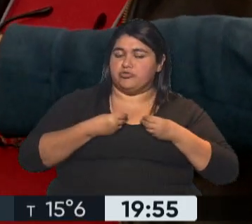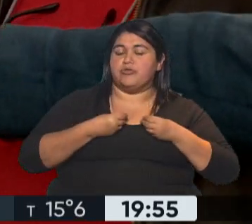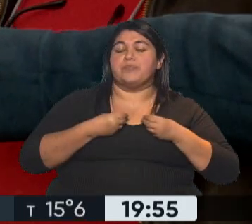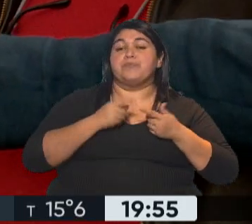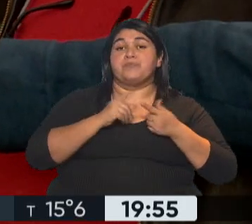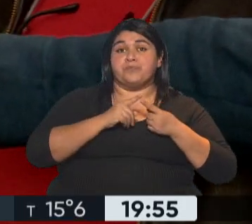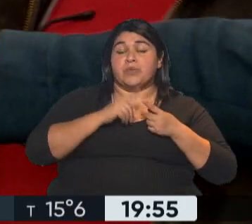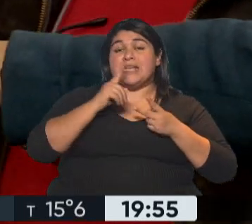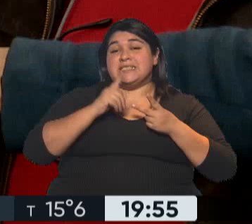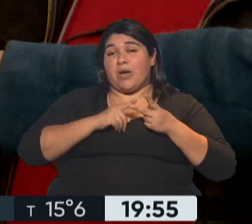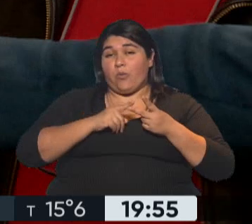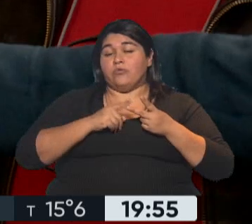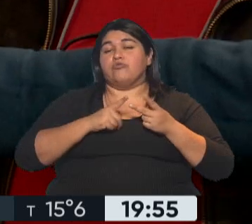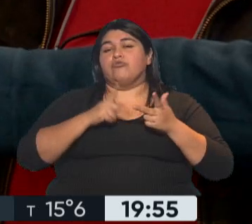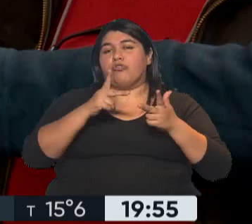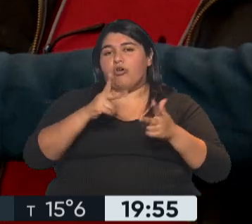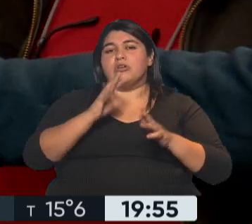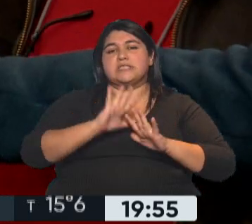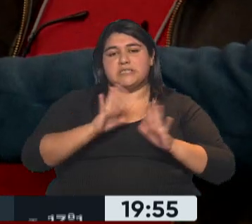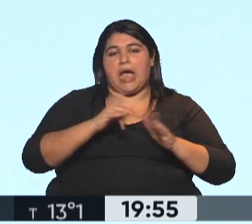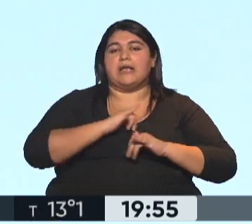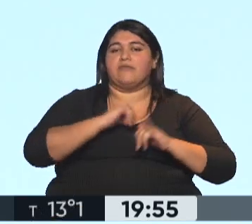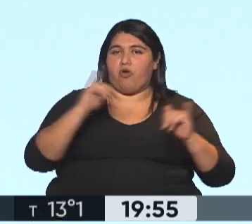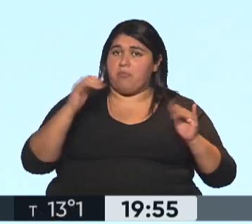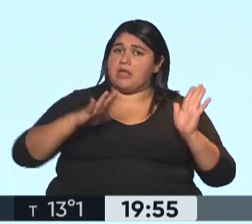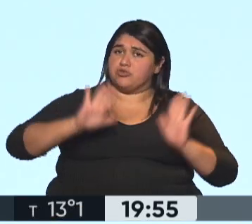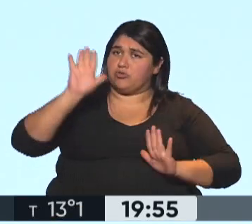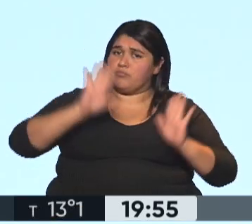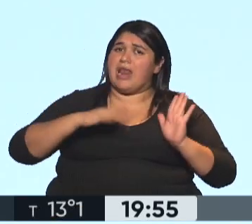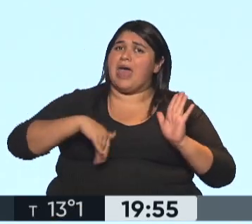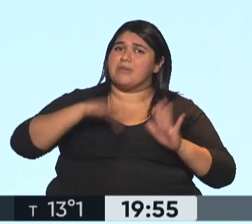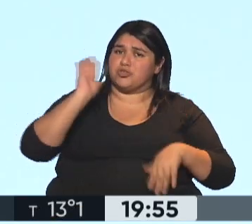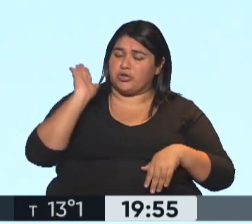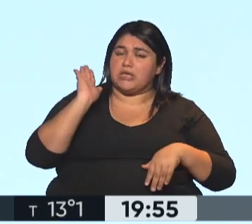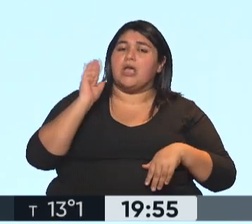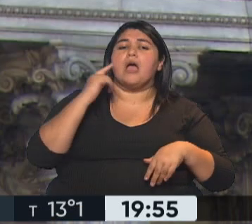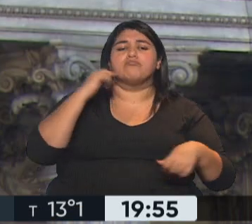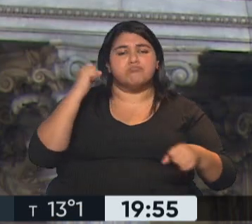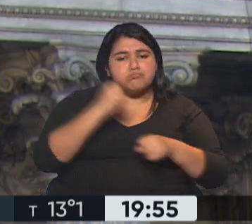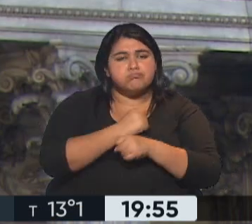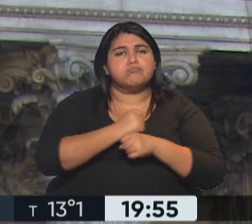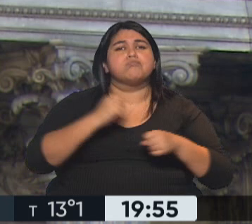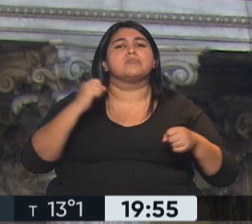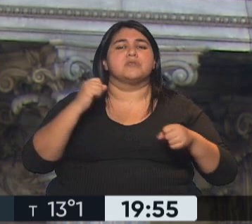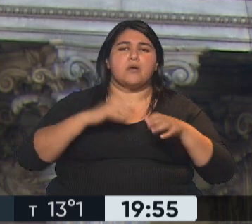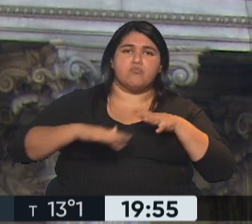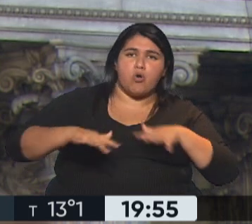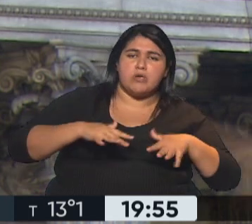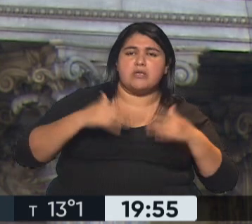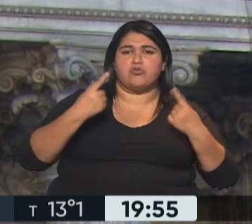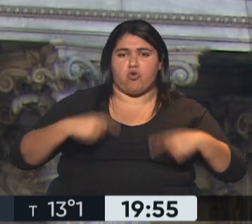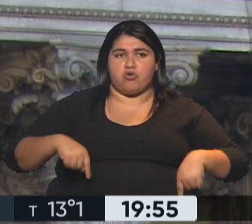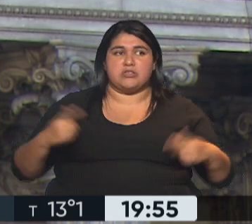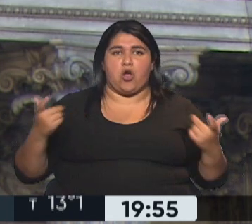segundo lugar, informar que se ha resuelto, también por mayoría, ratificar y confirmar todas las actuaciones que ha llevado adelante